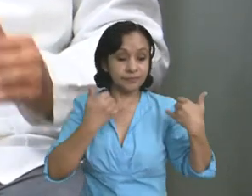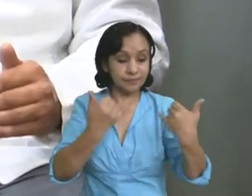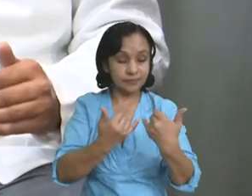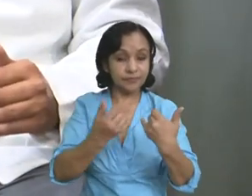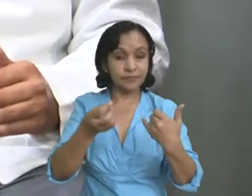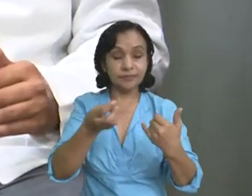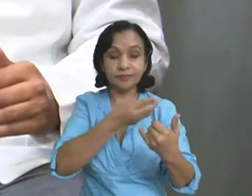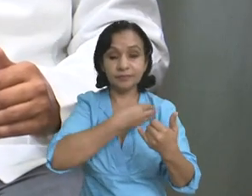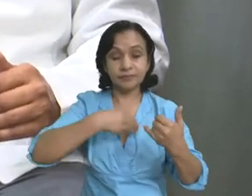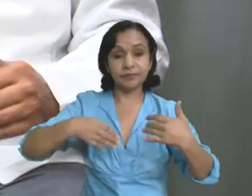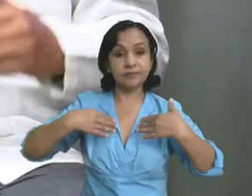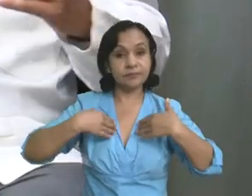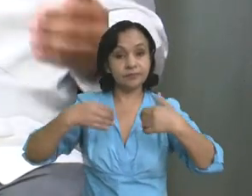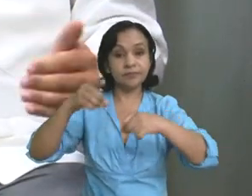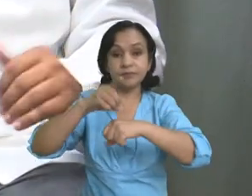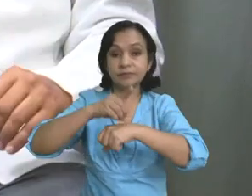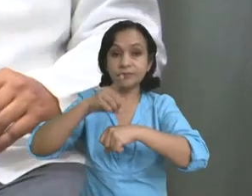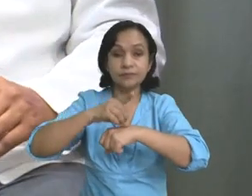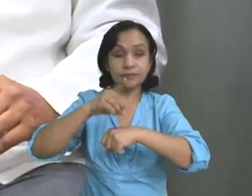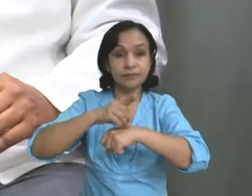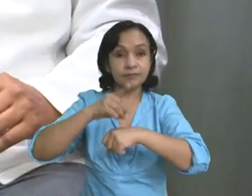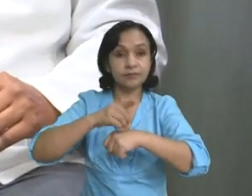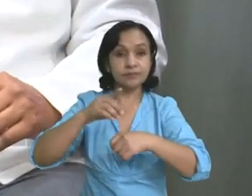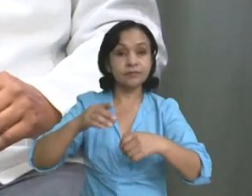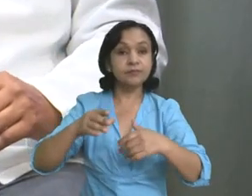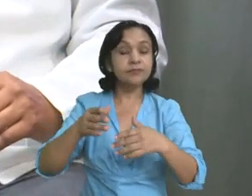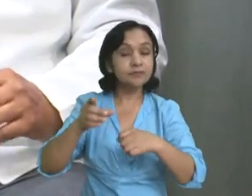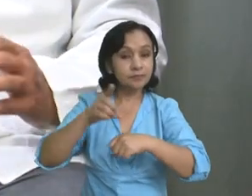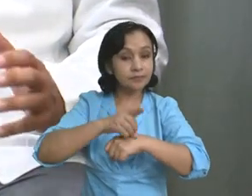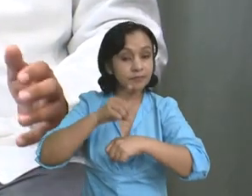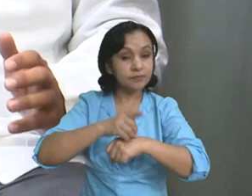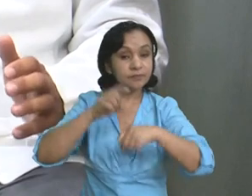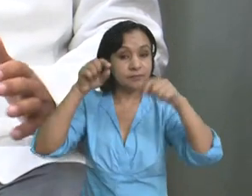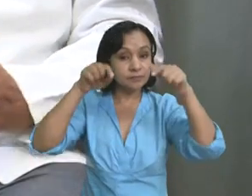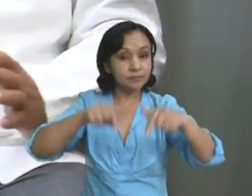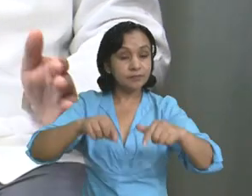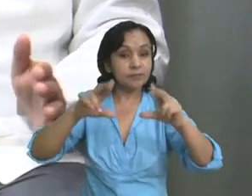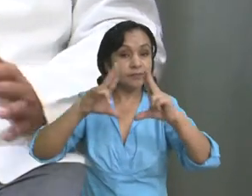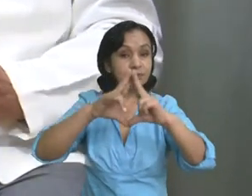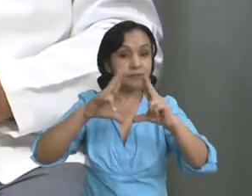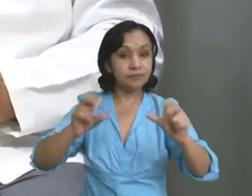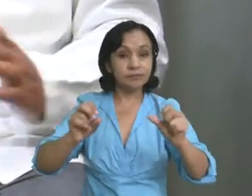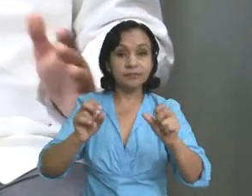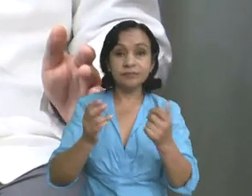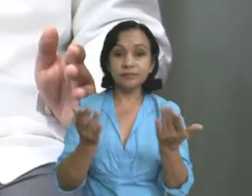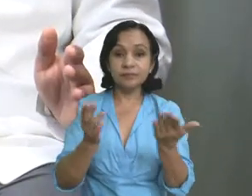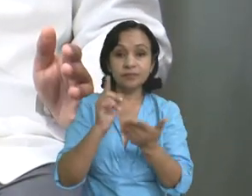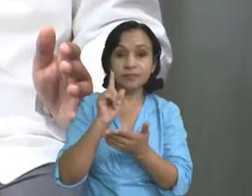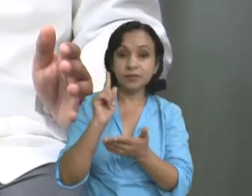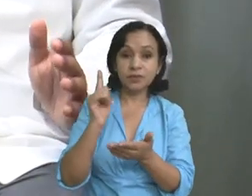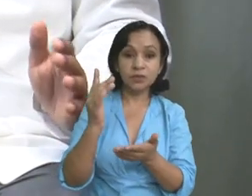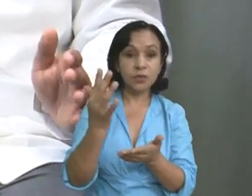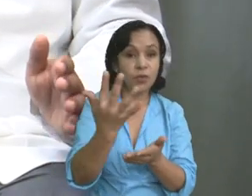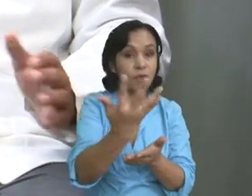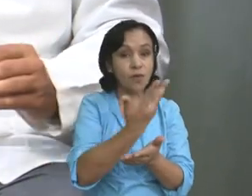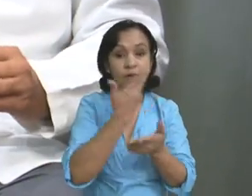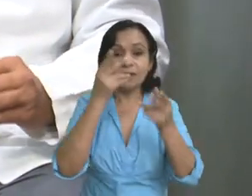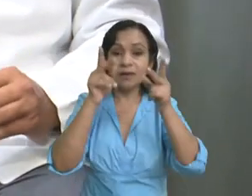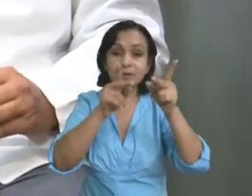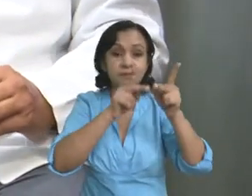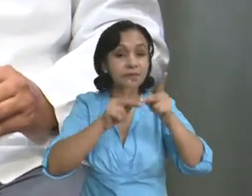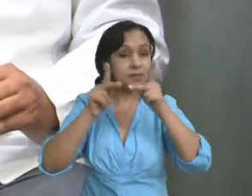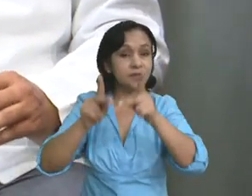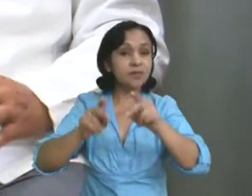sanitarias, los especialistas nuestros del sistema de salud pública, sino todas las personas